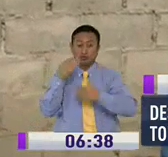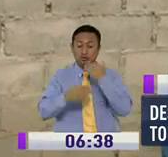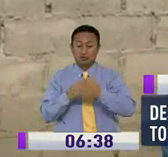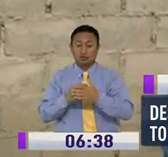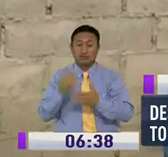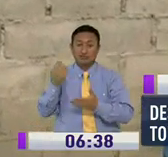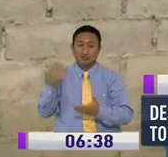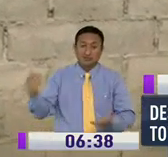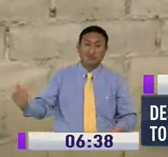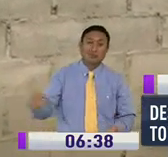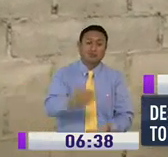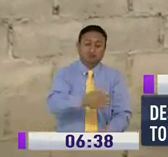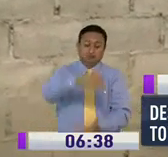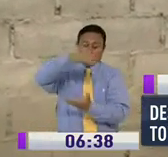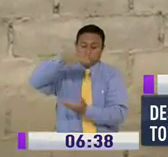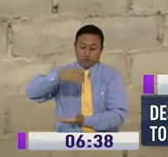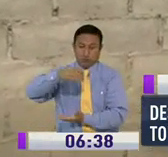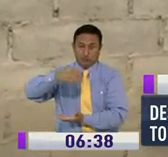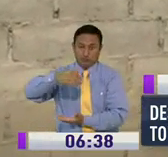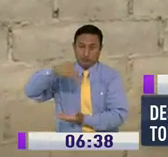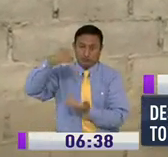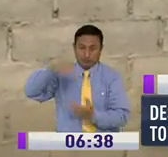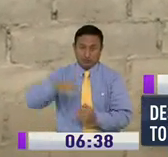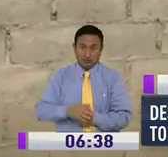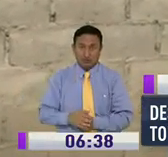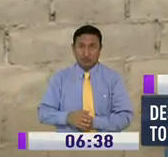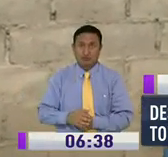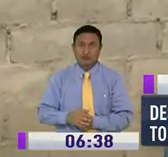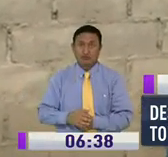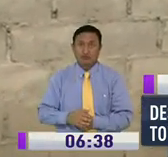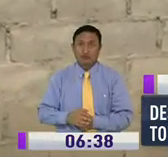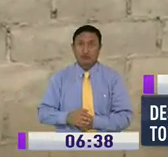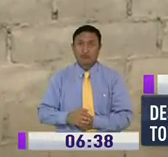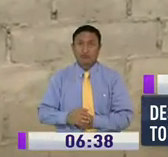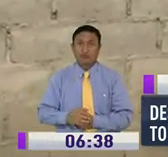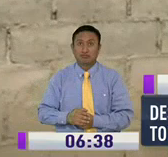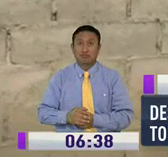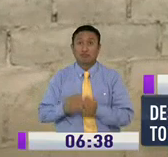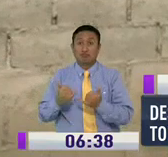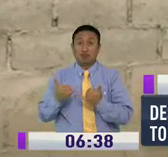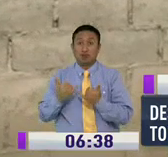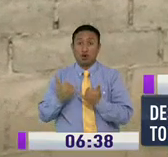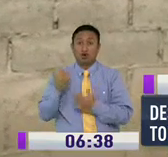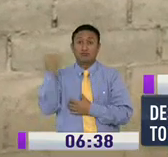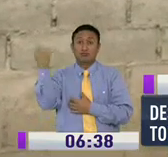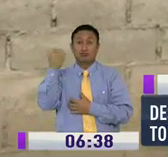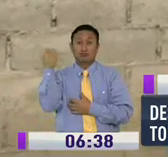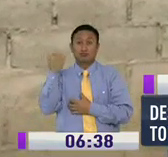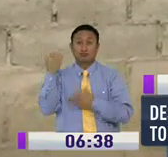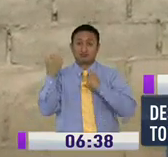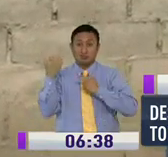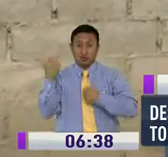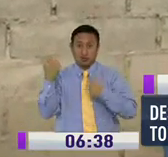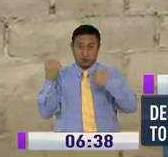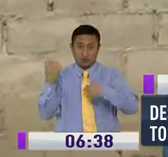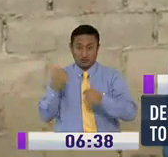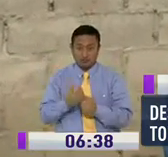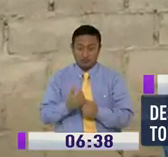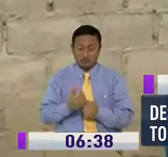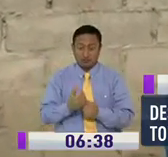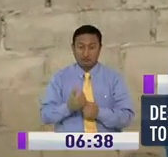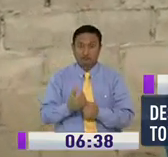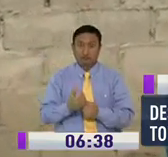recolección de residuos sólidos. Obviamente la desinfección en esta época de emergencia sanitaria que nos encontramos la